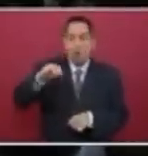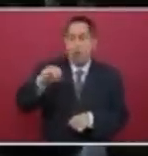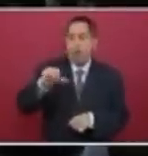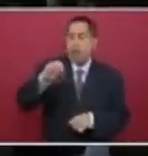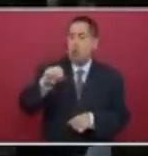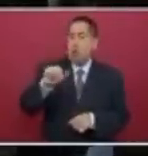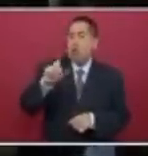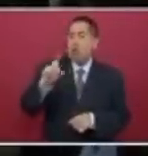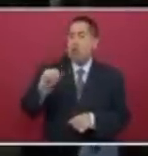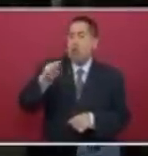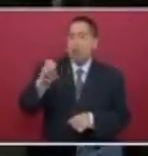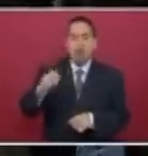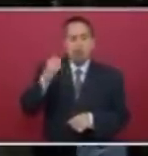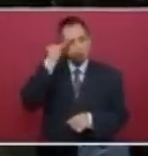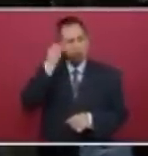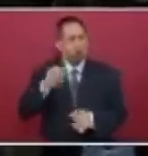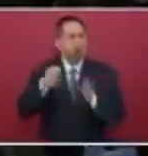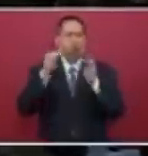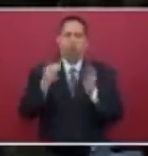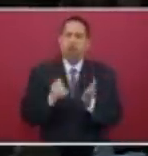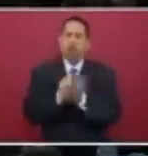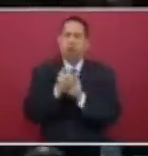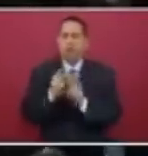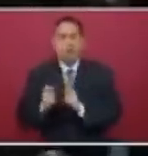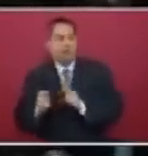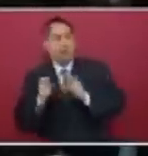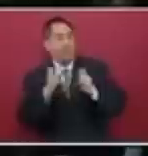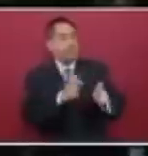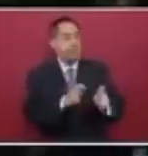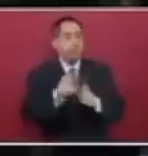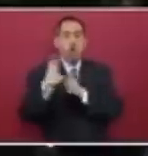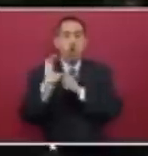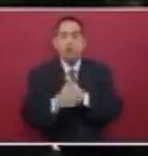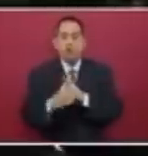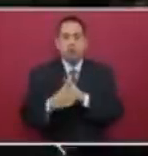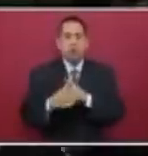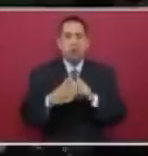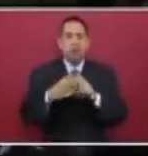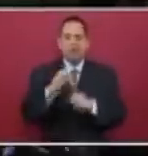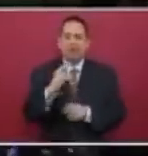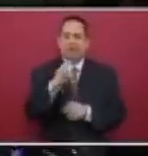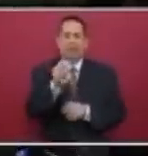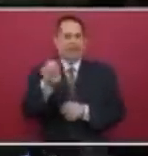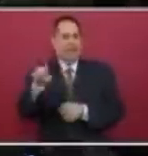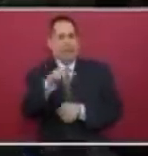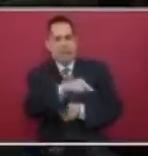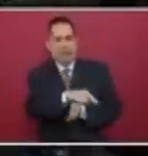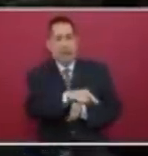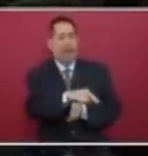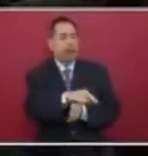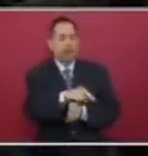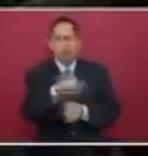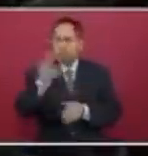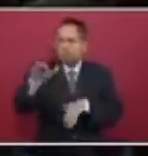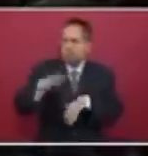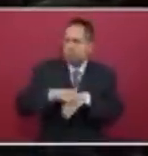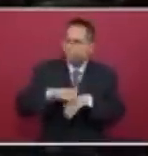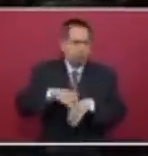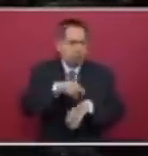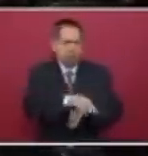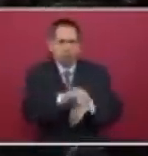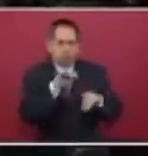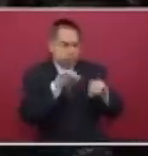castillo oficial hizo a la comisión reguladora de energía a la cree su interés para desarrollar infraestructura